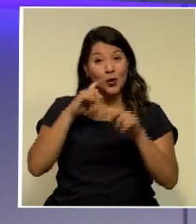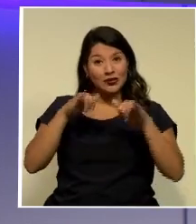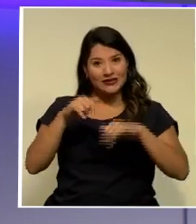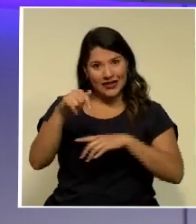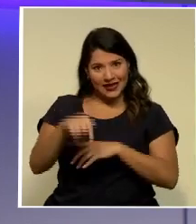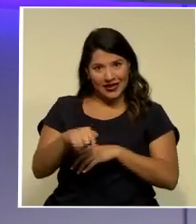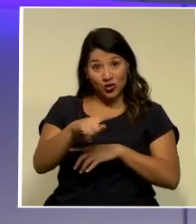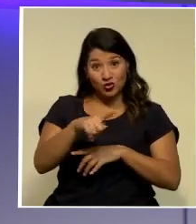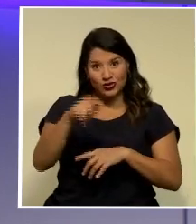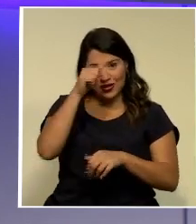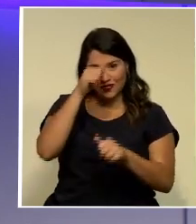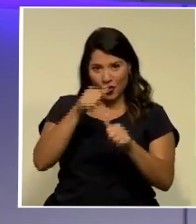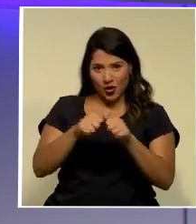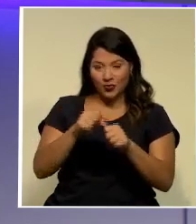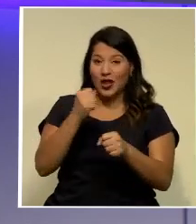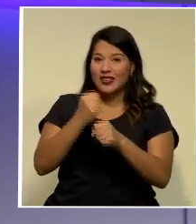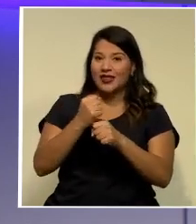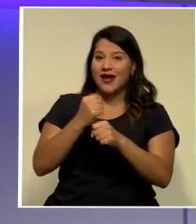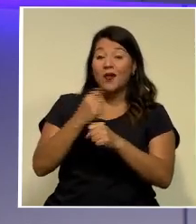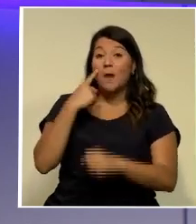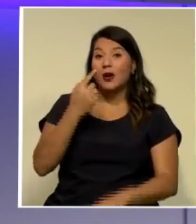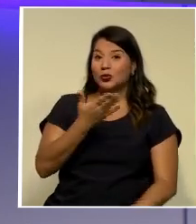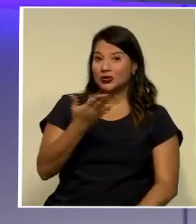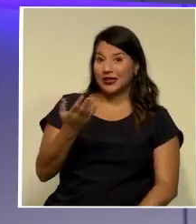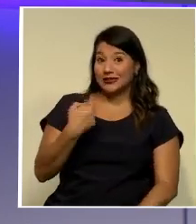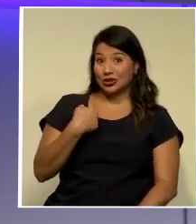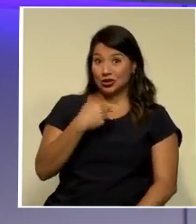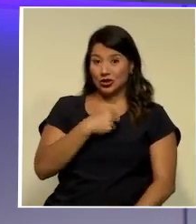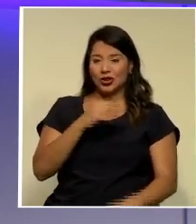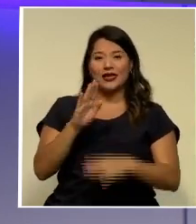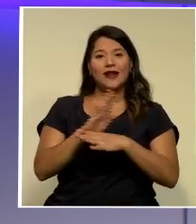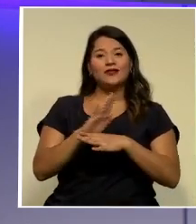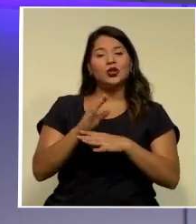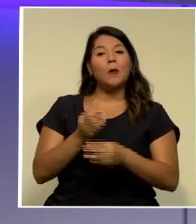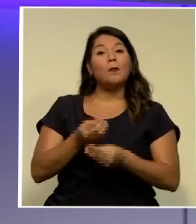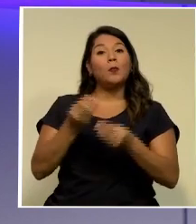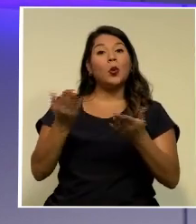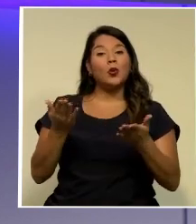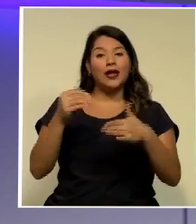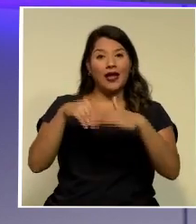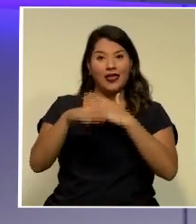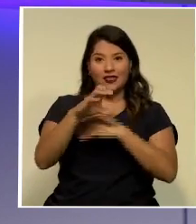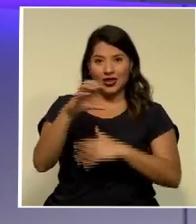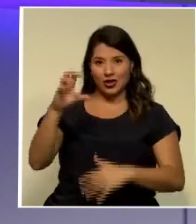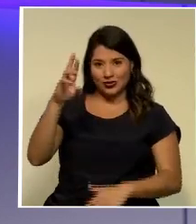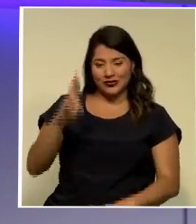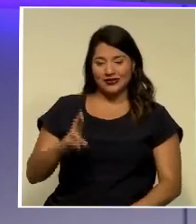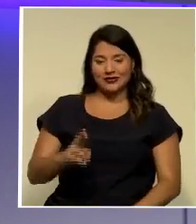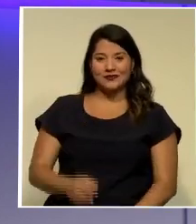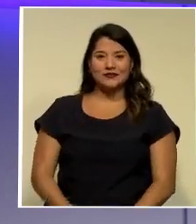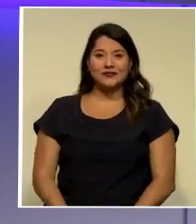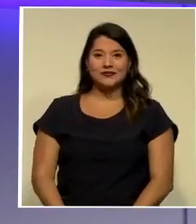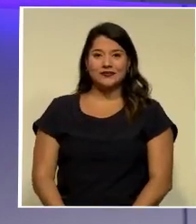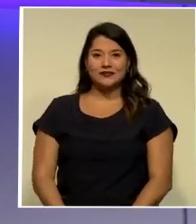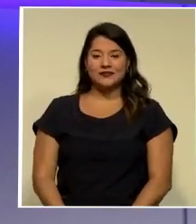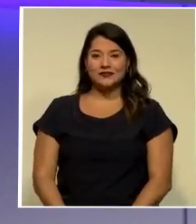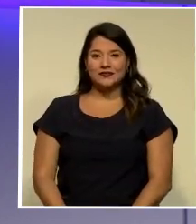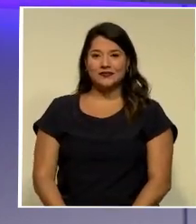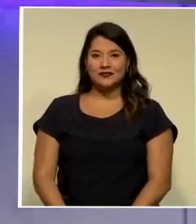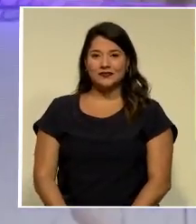ahí. Recuerden, trabajamos para usted. Somos la televisión pública de Costa Rica.